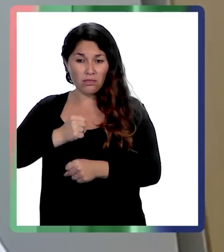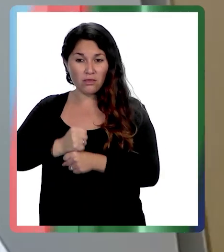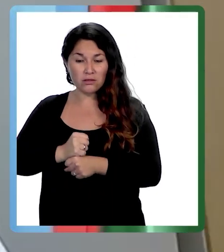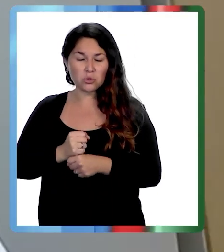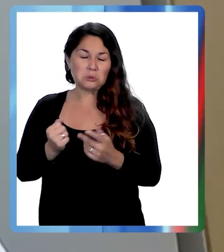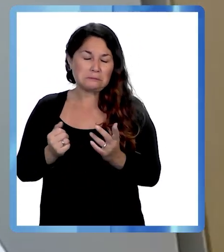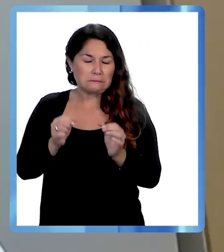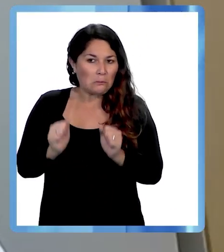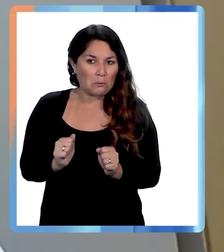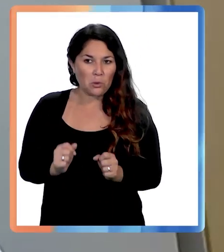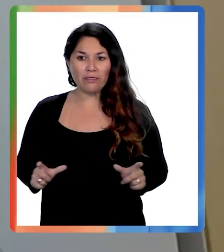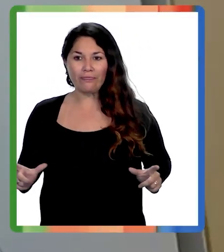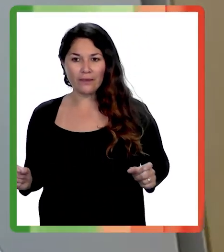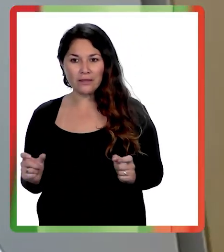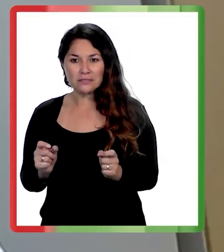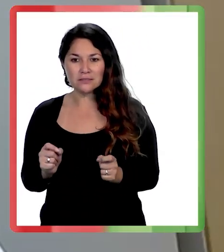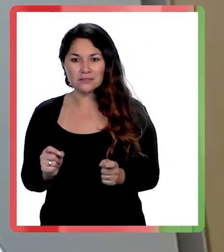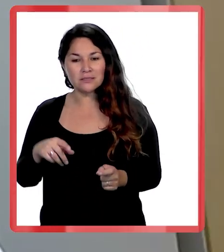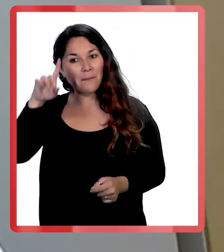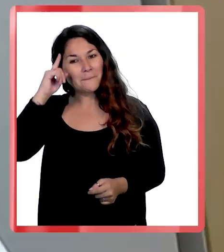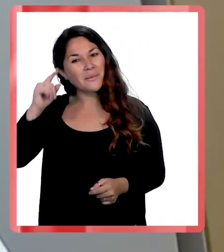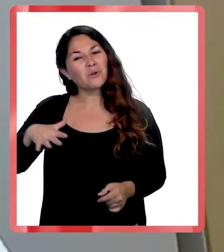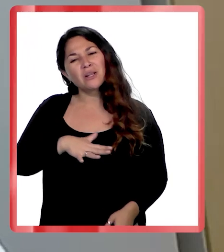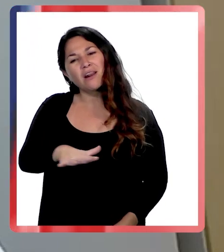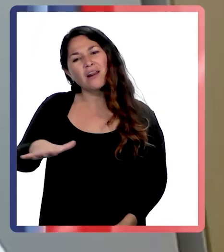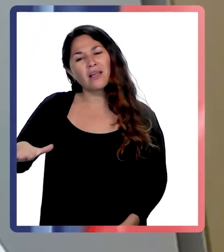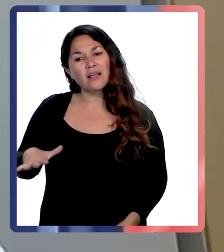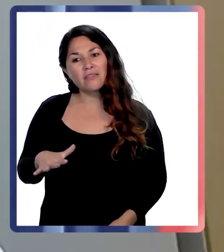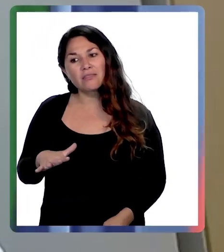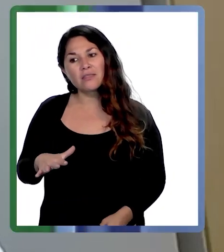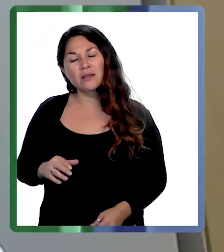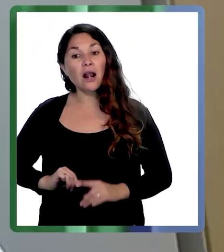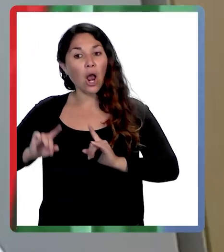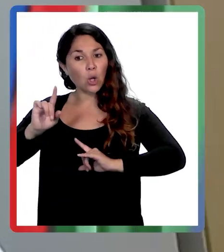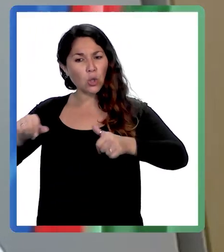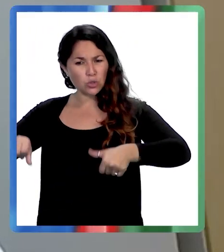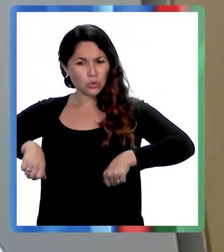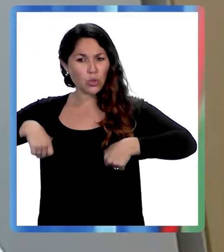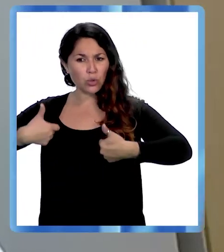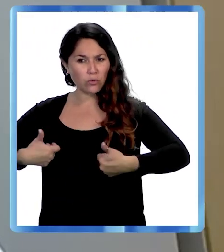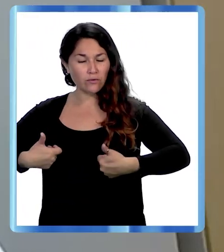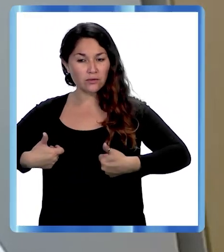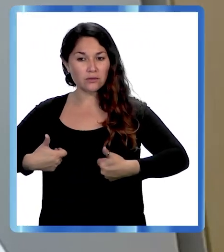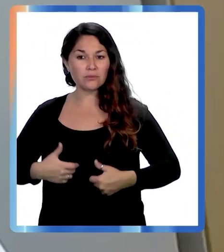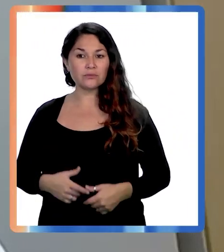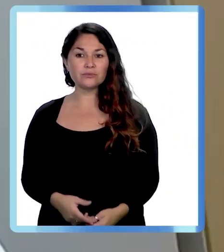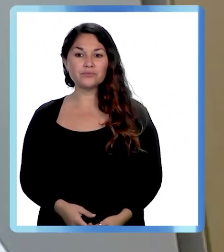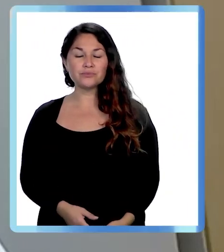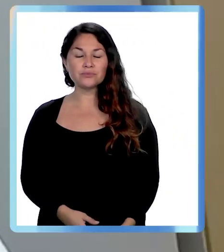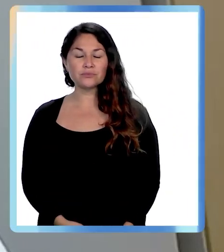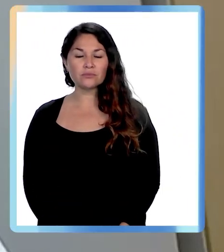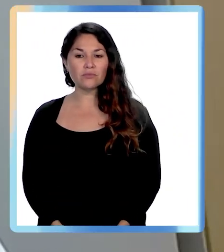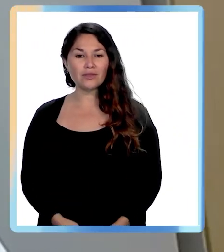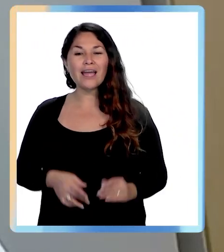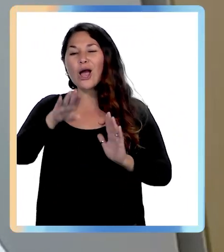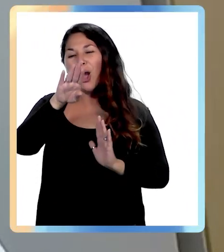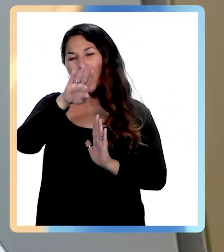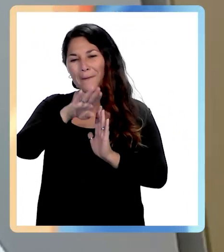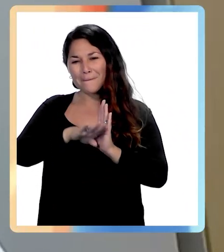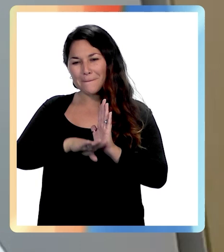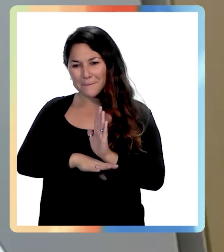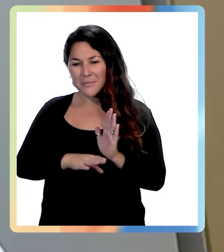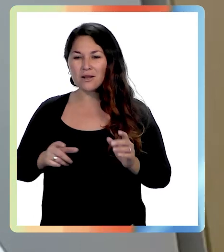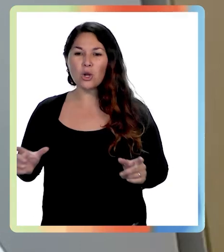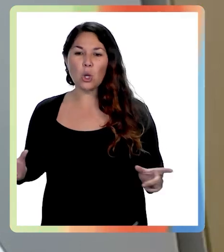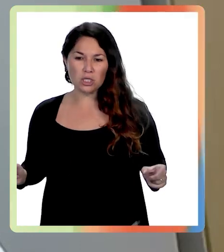bueno, ese paciente puede tener quizás un cáncer. Pero en general, cuando existen en el fondo pacientes mucho más jóvenes, y como es menos frecuente